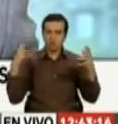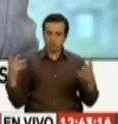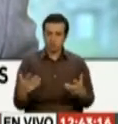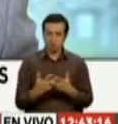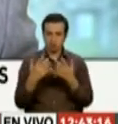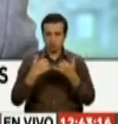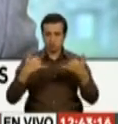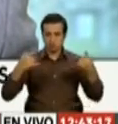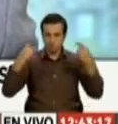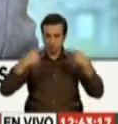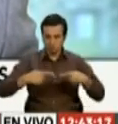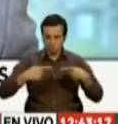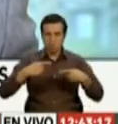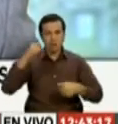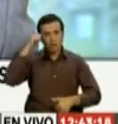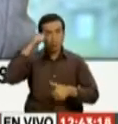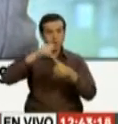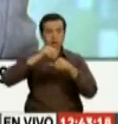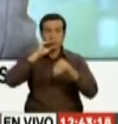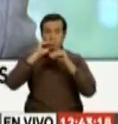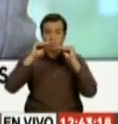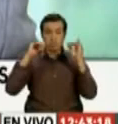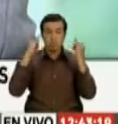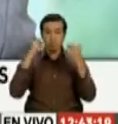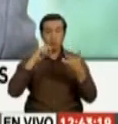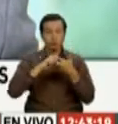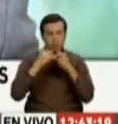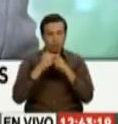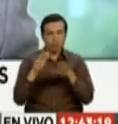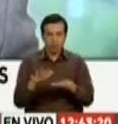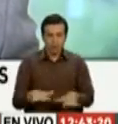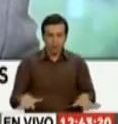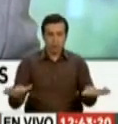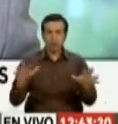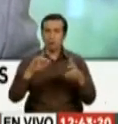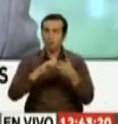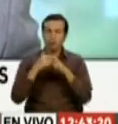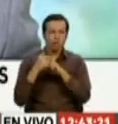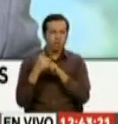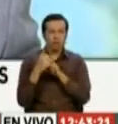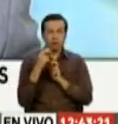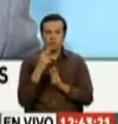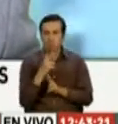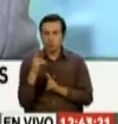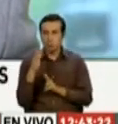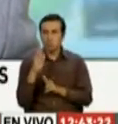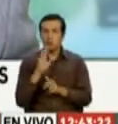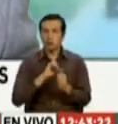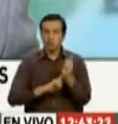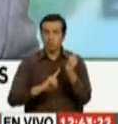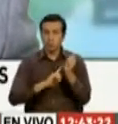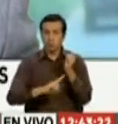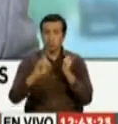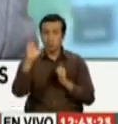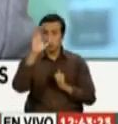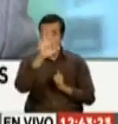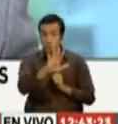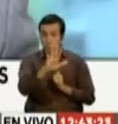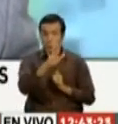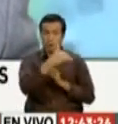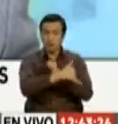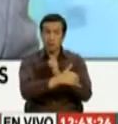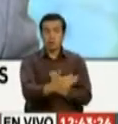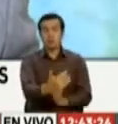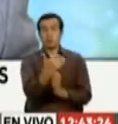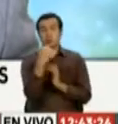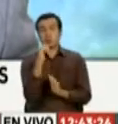zona fronteriza. No olvidemos que estamos sufriendo las consecuencias del conflicto en nuestro hermano país.